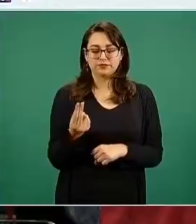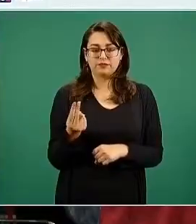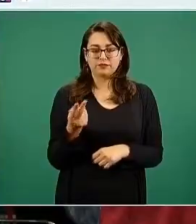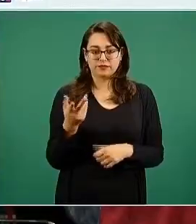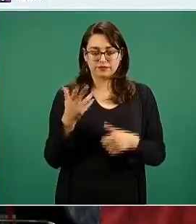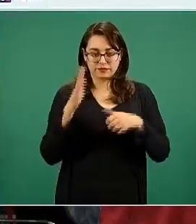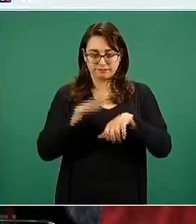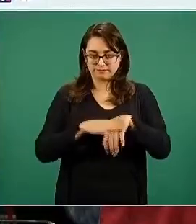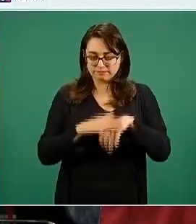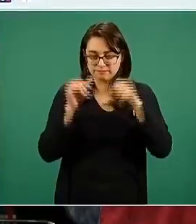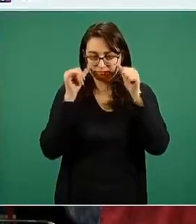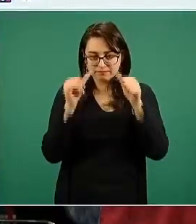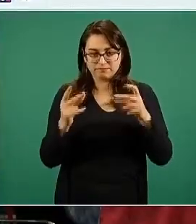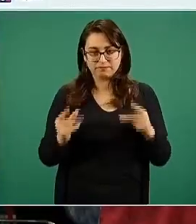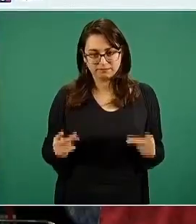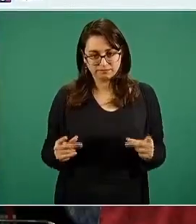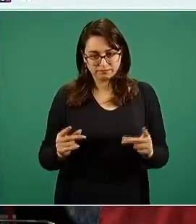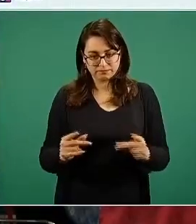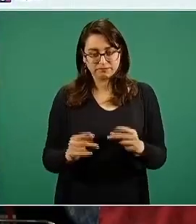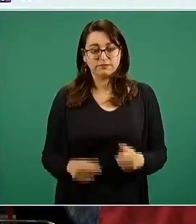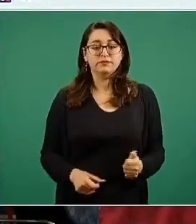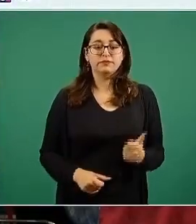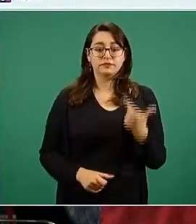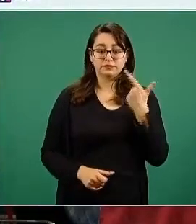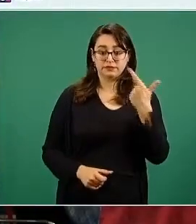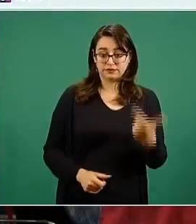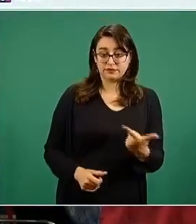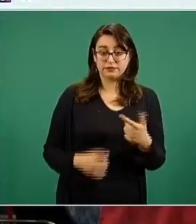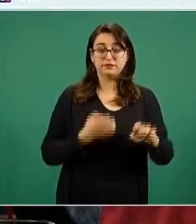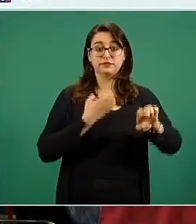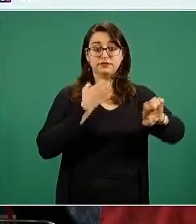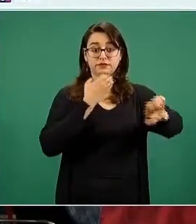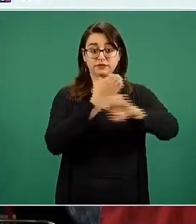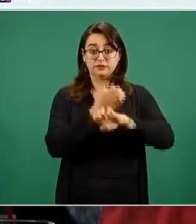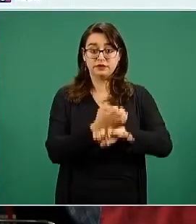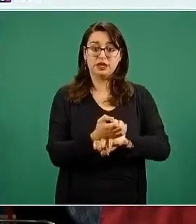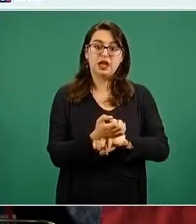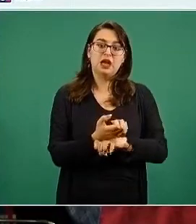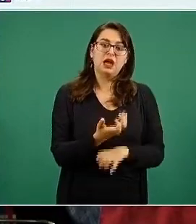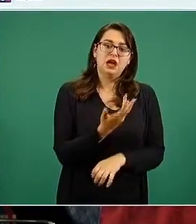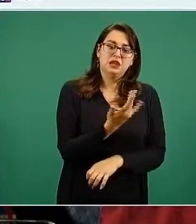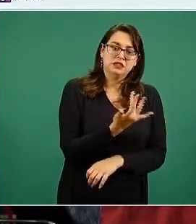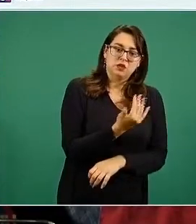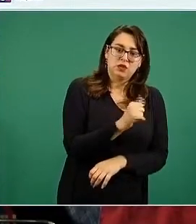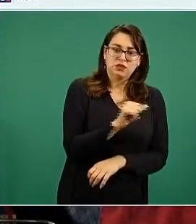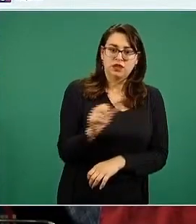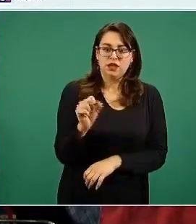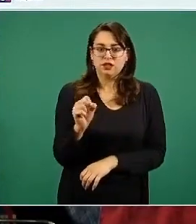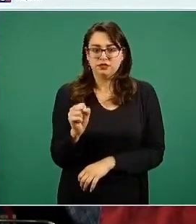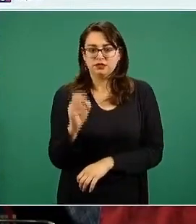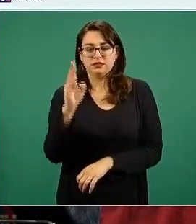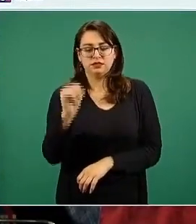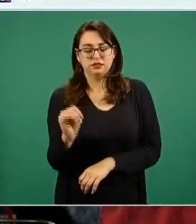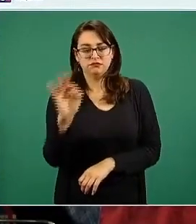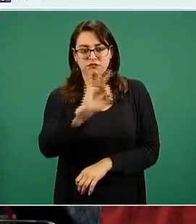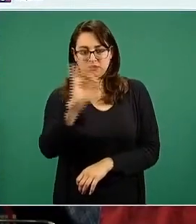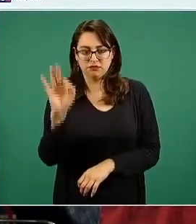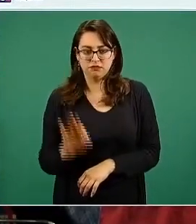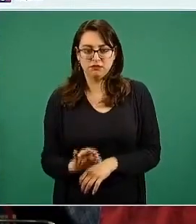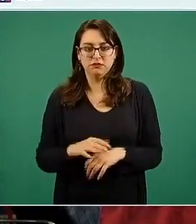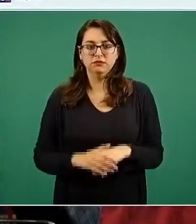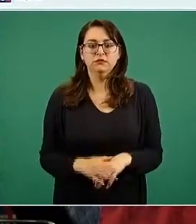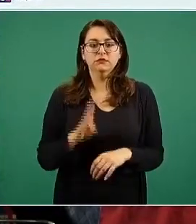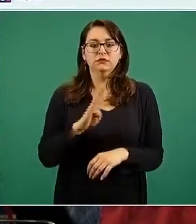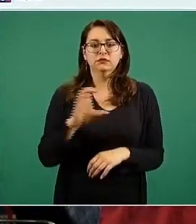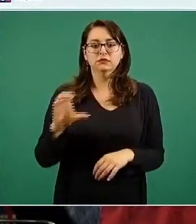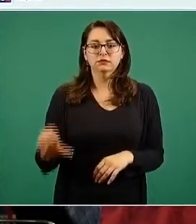acciones. 7 entidades federativas están entre el 50 y el 69%, Baja California, Morelos, Puebla, Querétaro, Sonora,